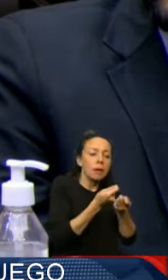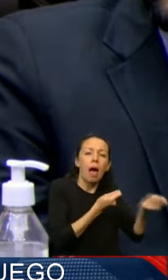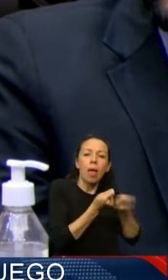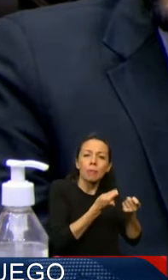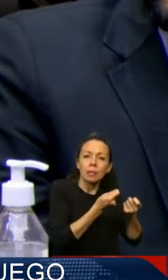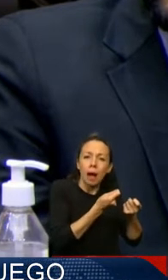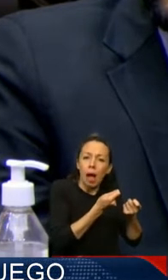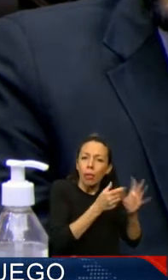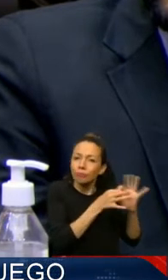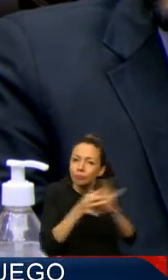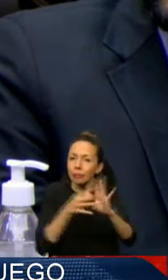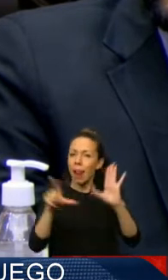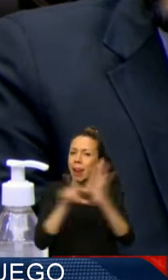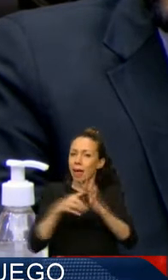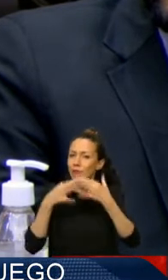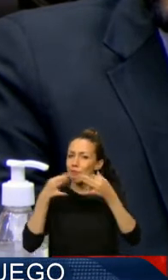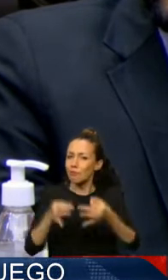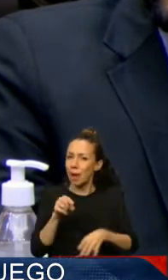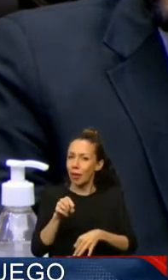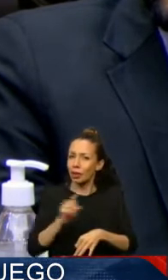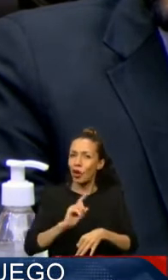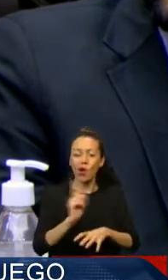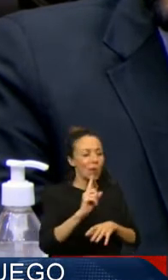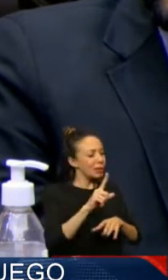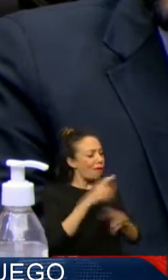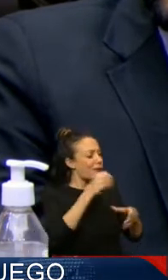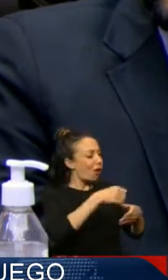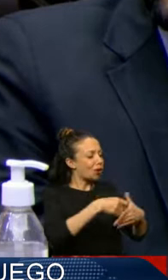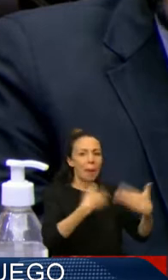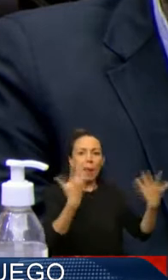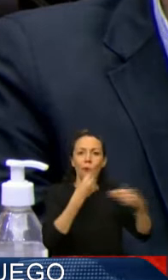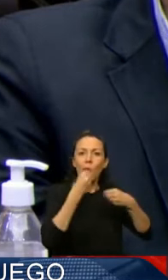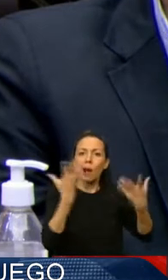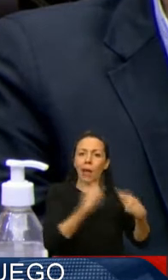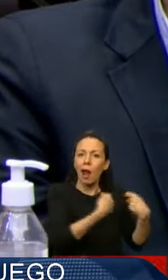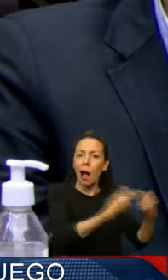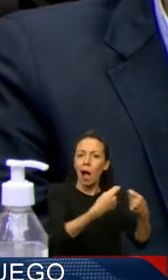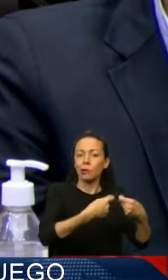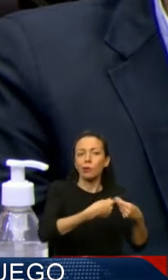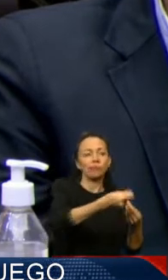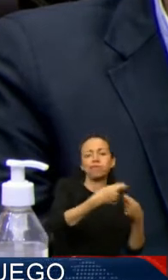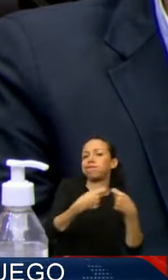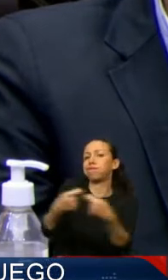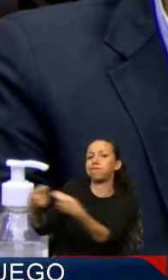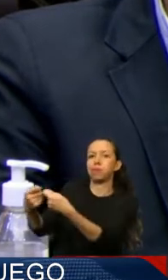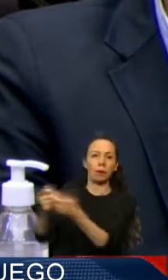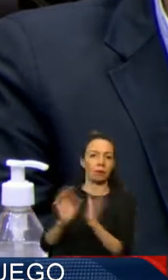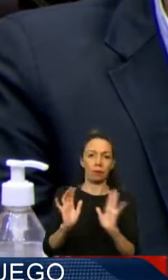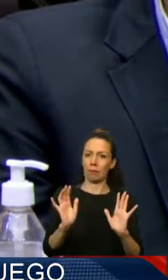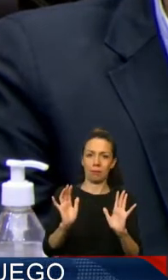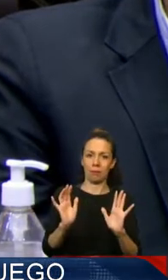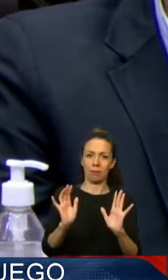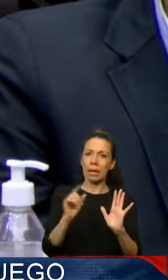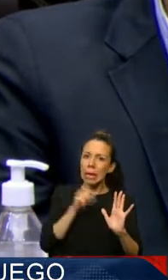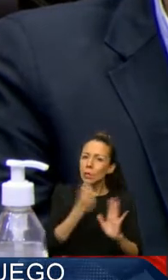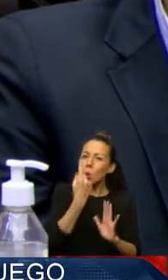se usen para gasto corriente, creo que esa es una de las posibilidades que tenemos, ¿no? Cuando